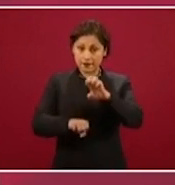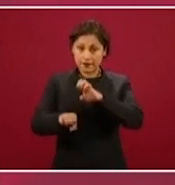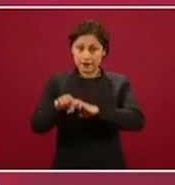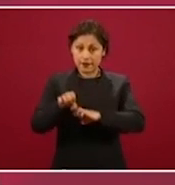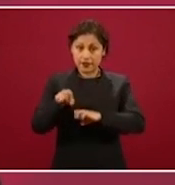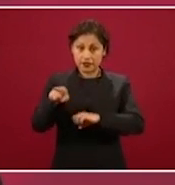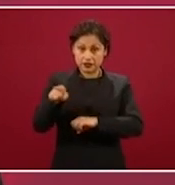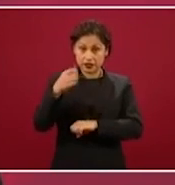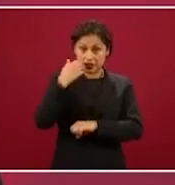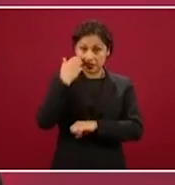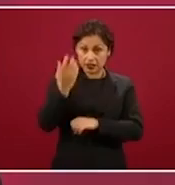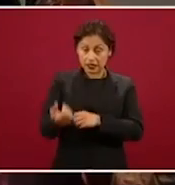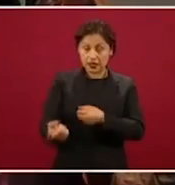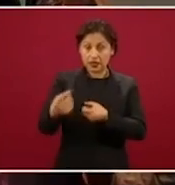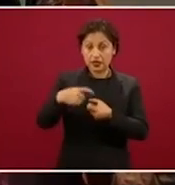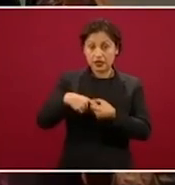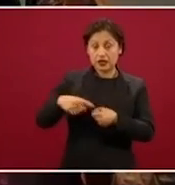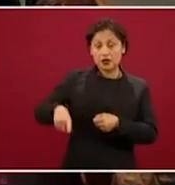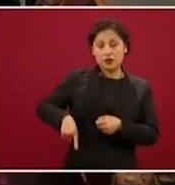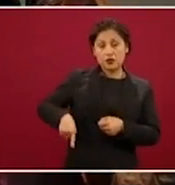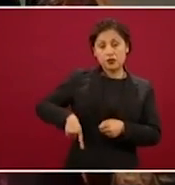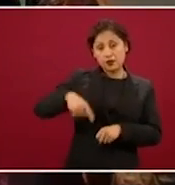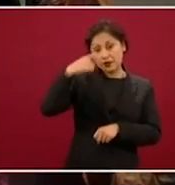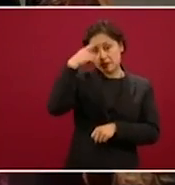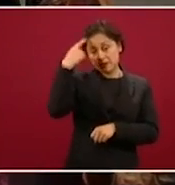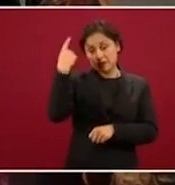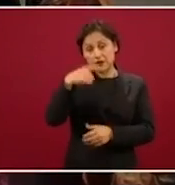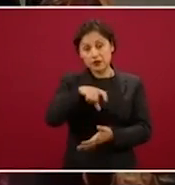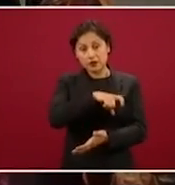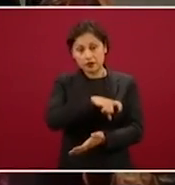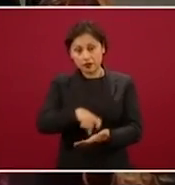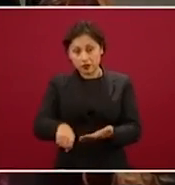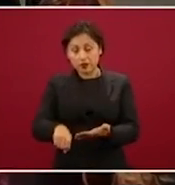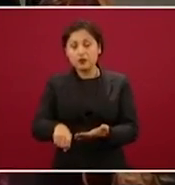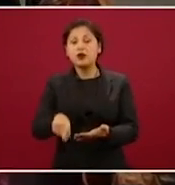por la Oficina de Inteligencia Financiera.